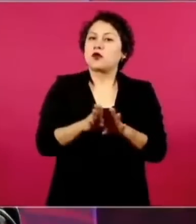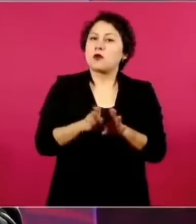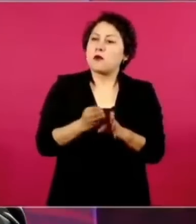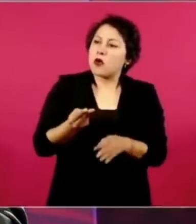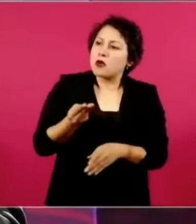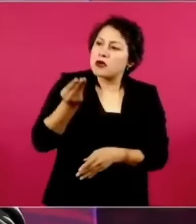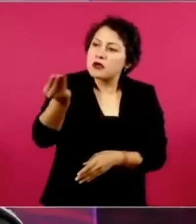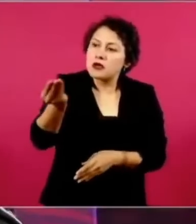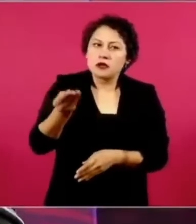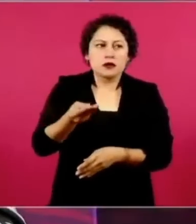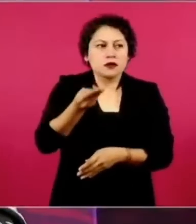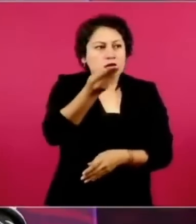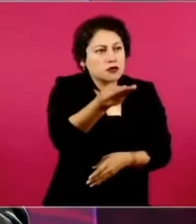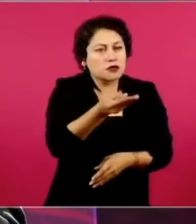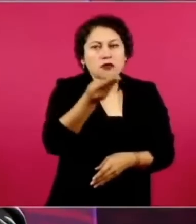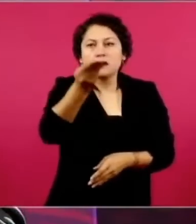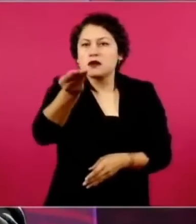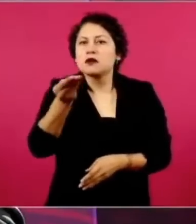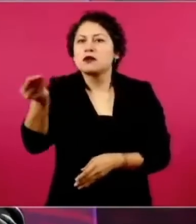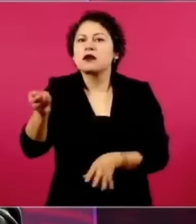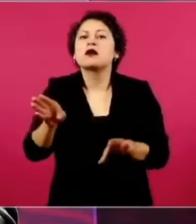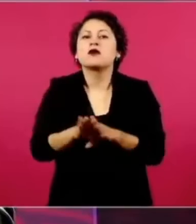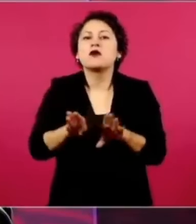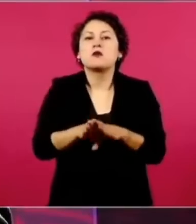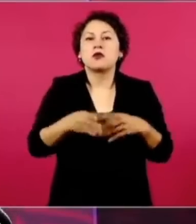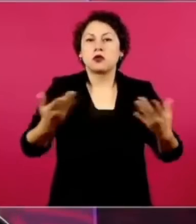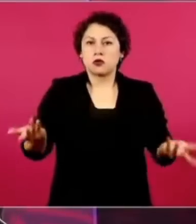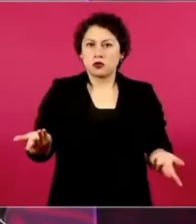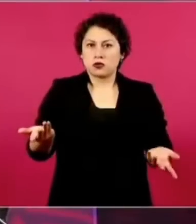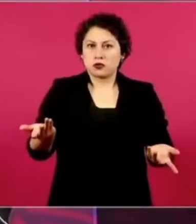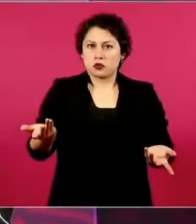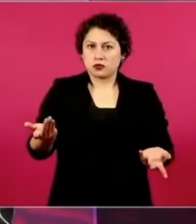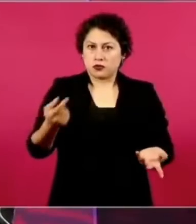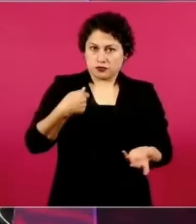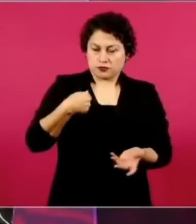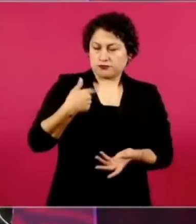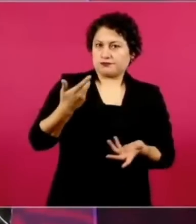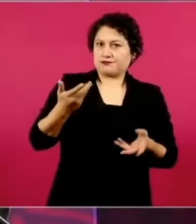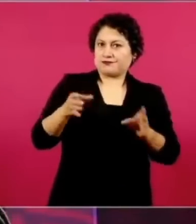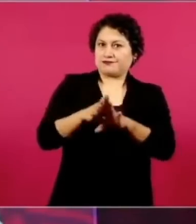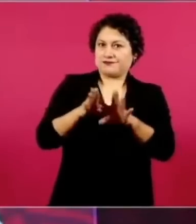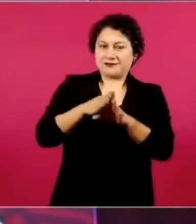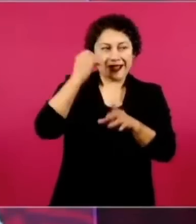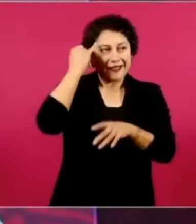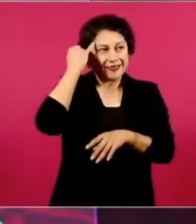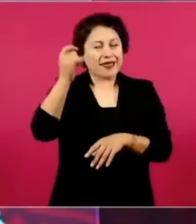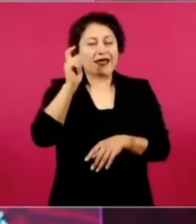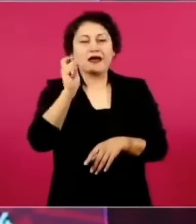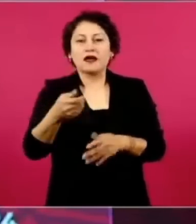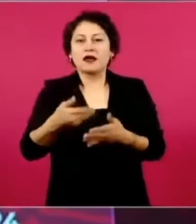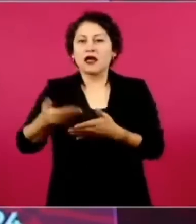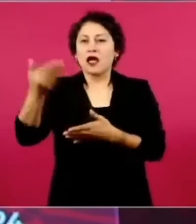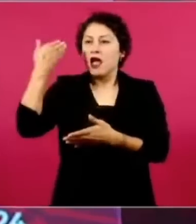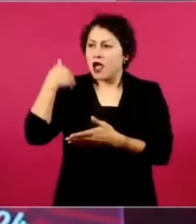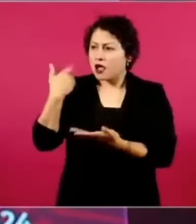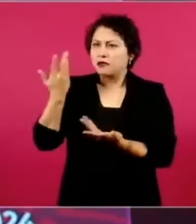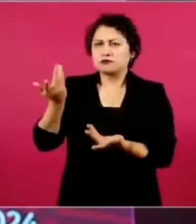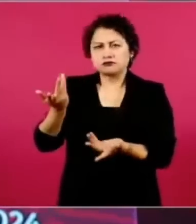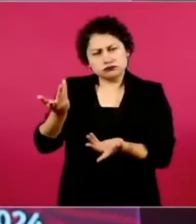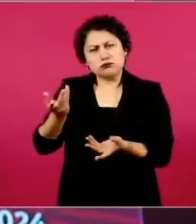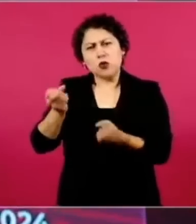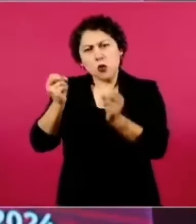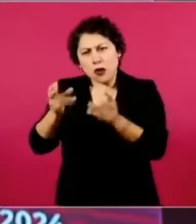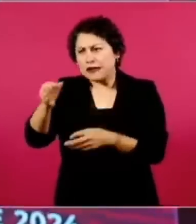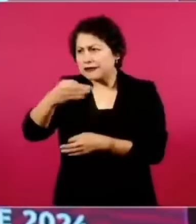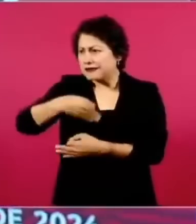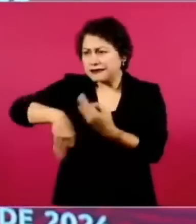además voluntaria, de mujeres, de hombres conscientes, que había en cada comunidad, en cada